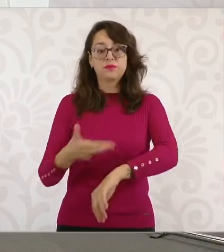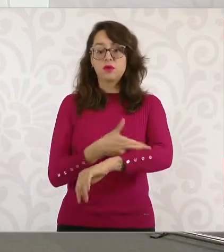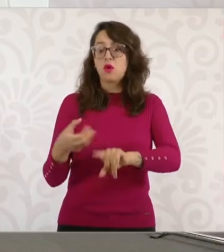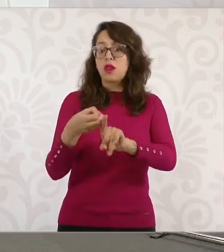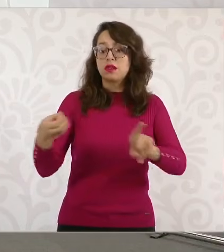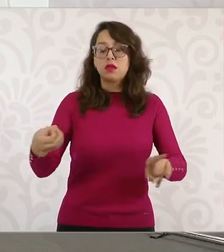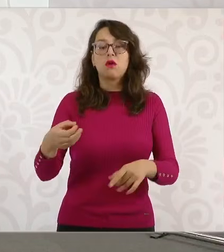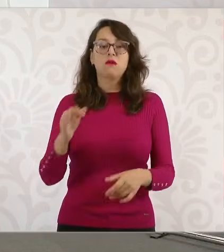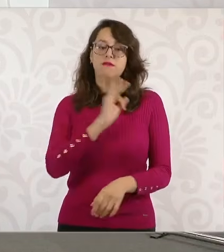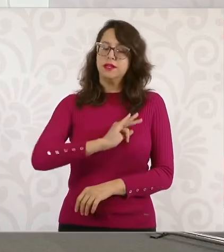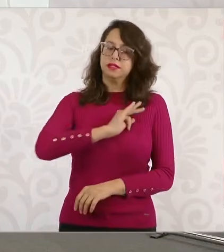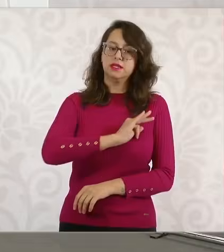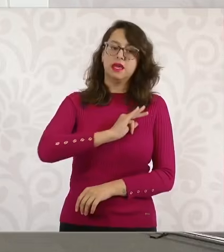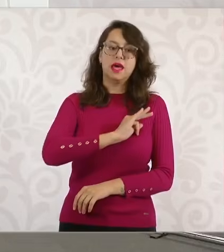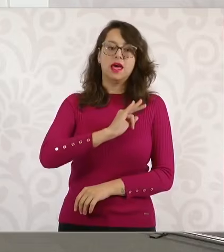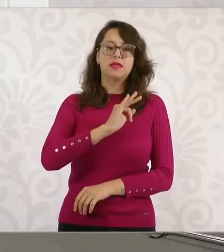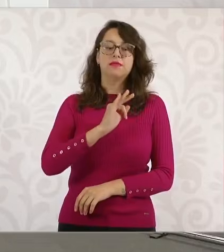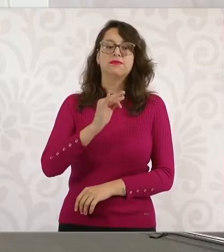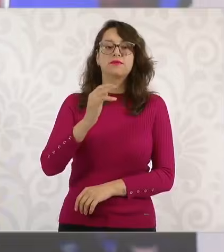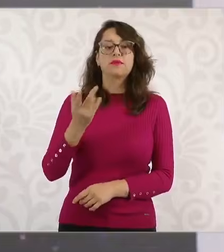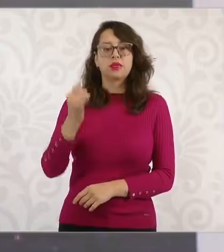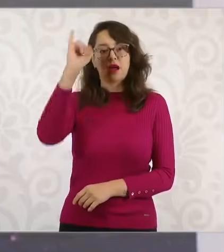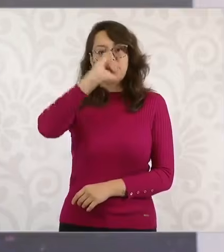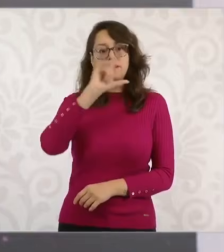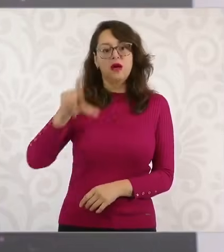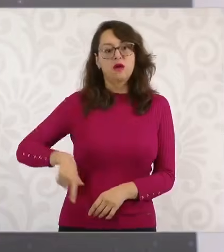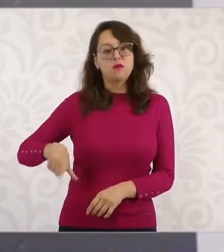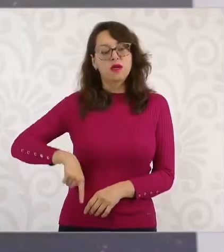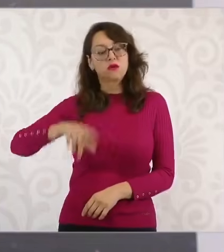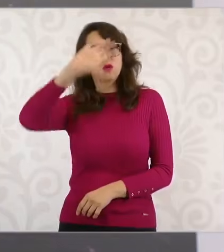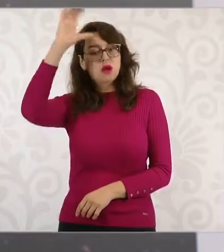Brugada también por el concierto, por toda la organización,